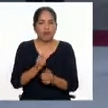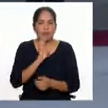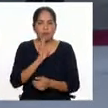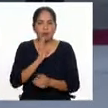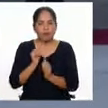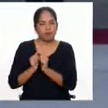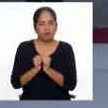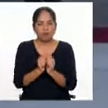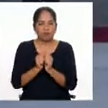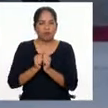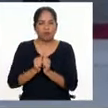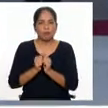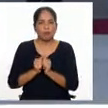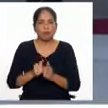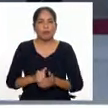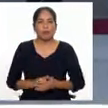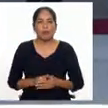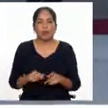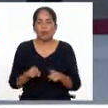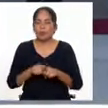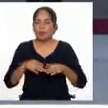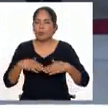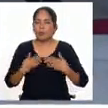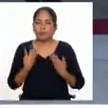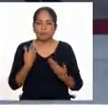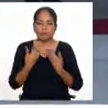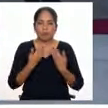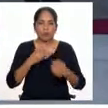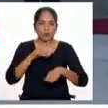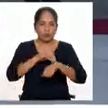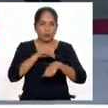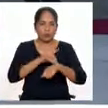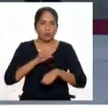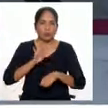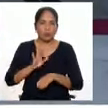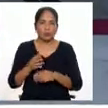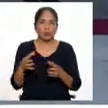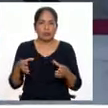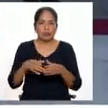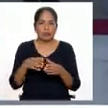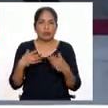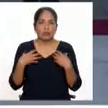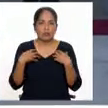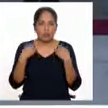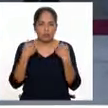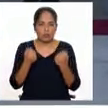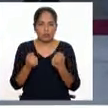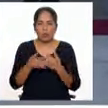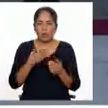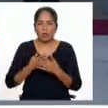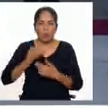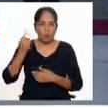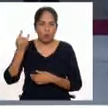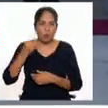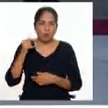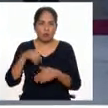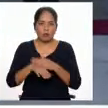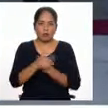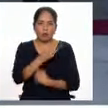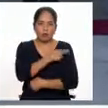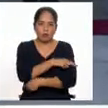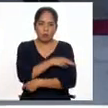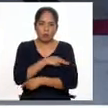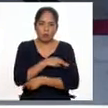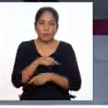poder comunicarse con los médicos y el personal de salud cuando sean atendidos acá en el hospital de